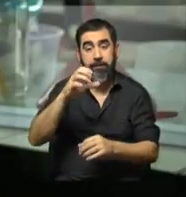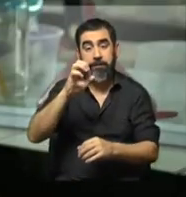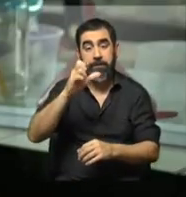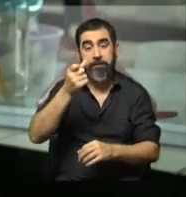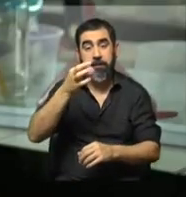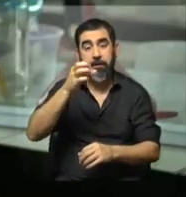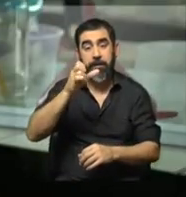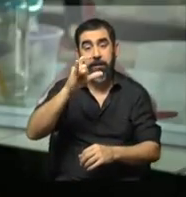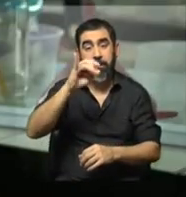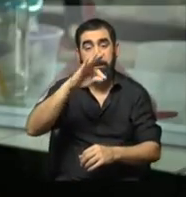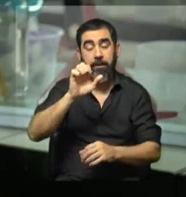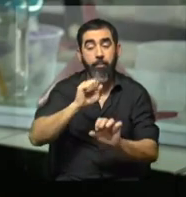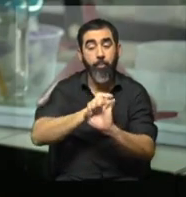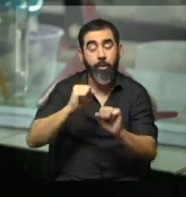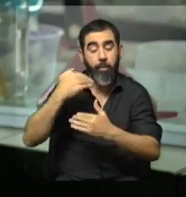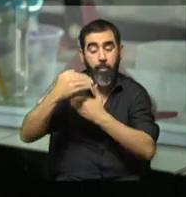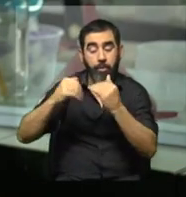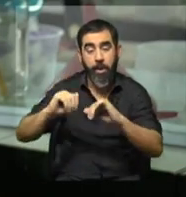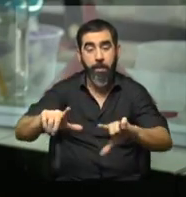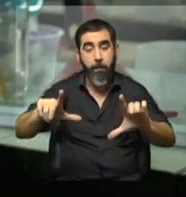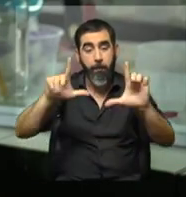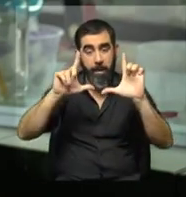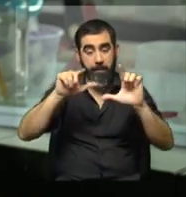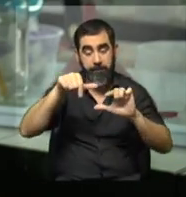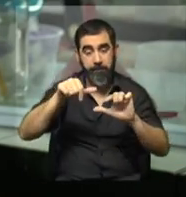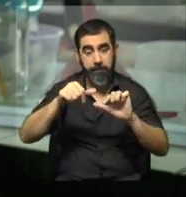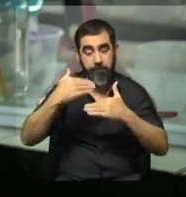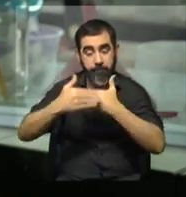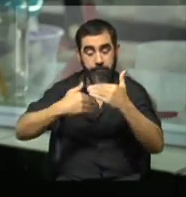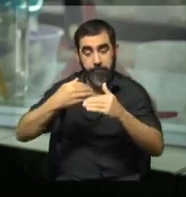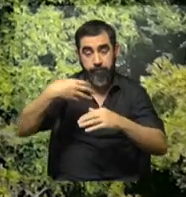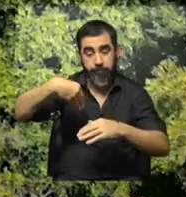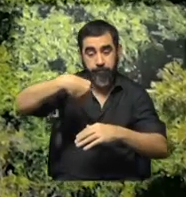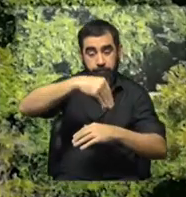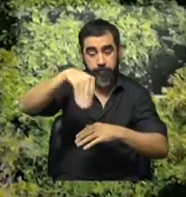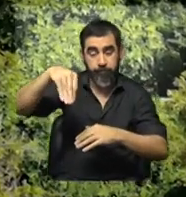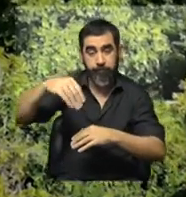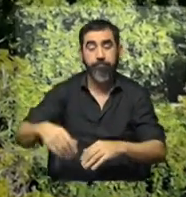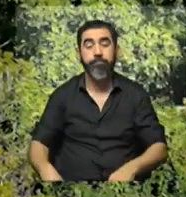lo que nos permite procesar esas imágenes satelitales y clasificarlas.